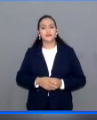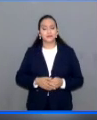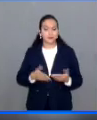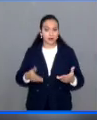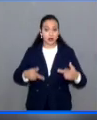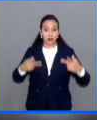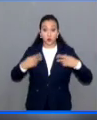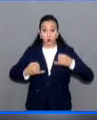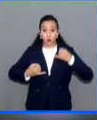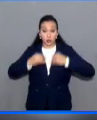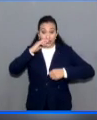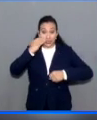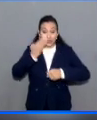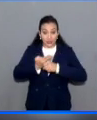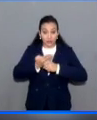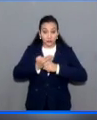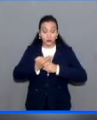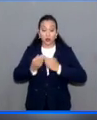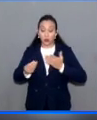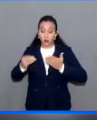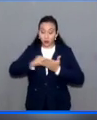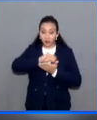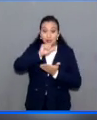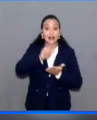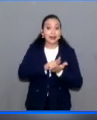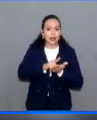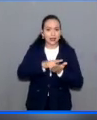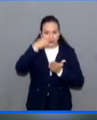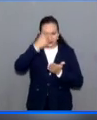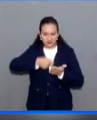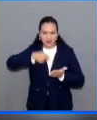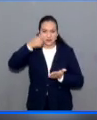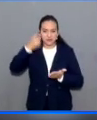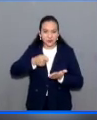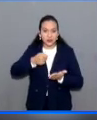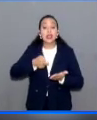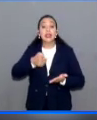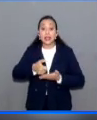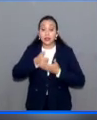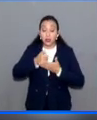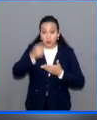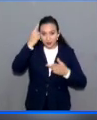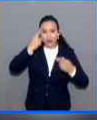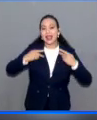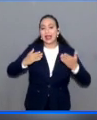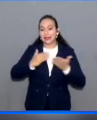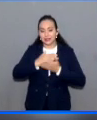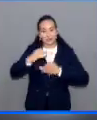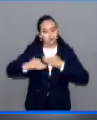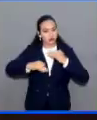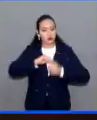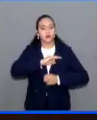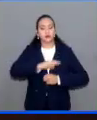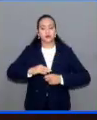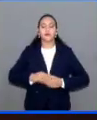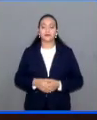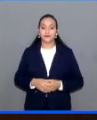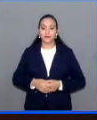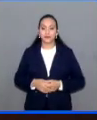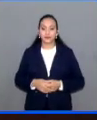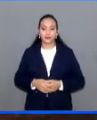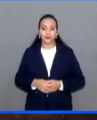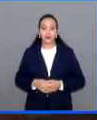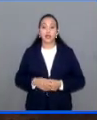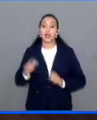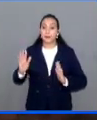juzgadoras aplicar las normas en la materia, garantizando el disfrute de este derecho a la población. Al participar en un foro en